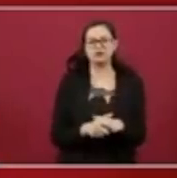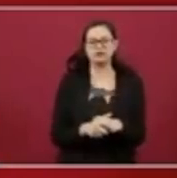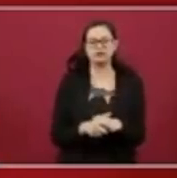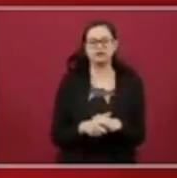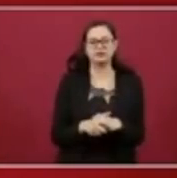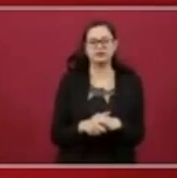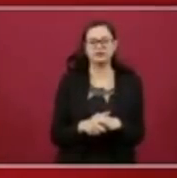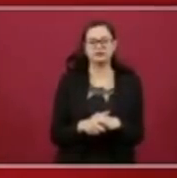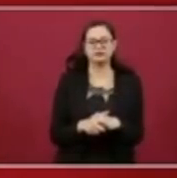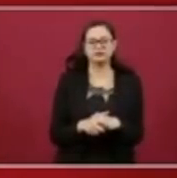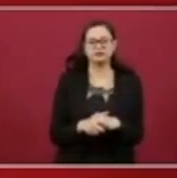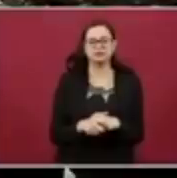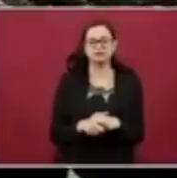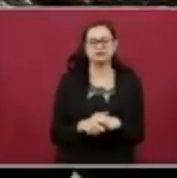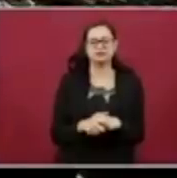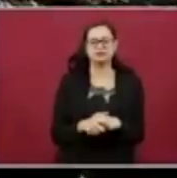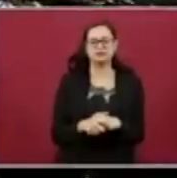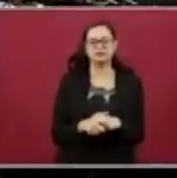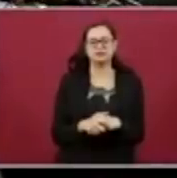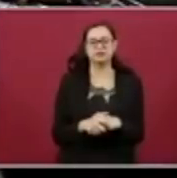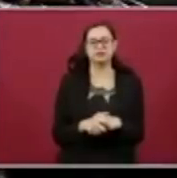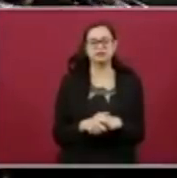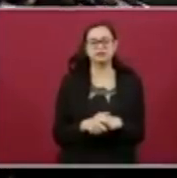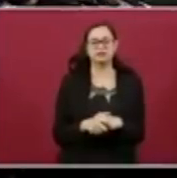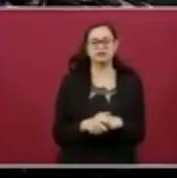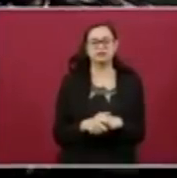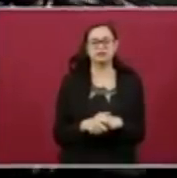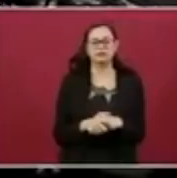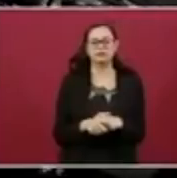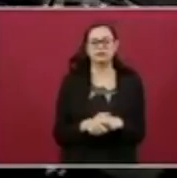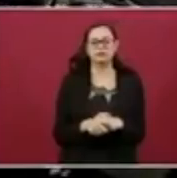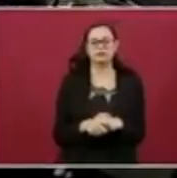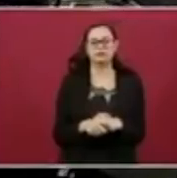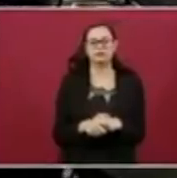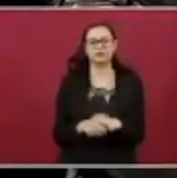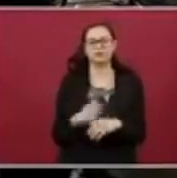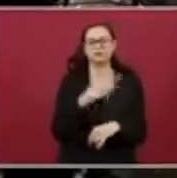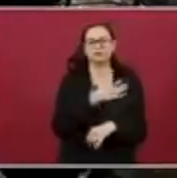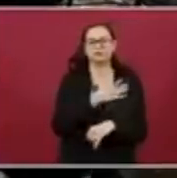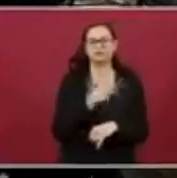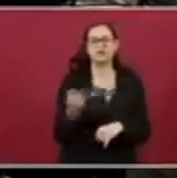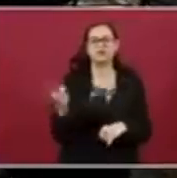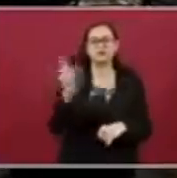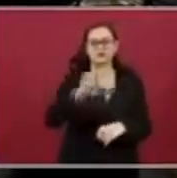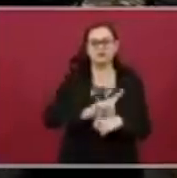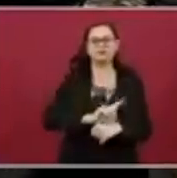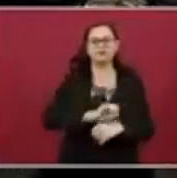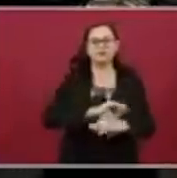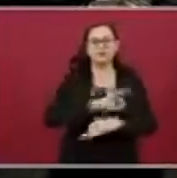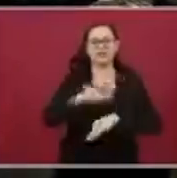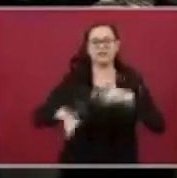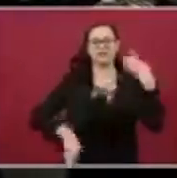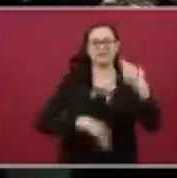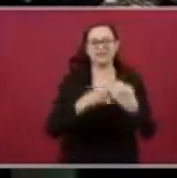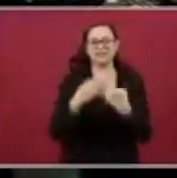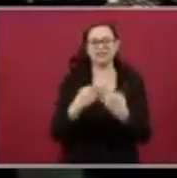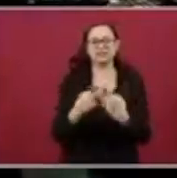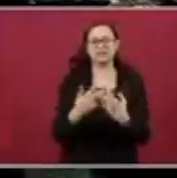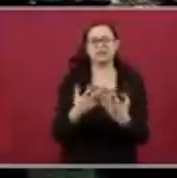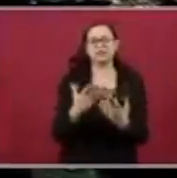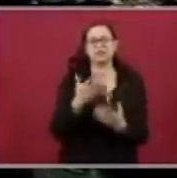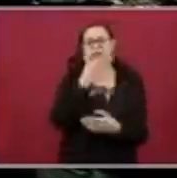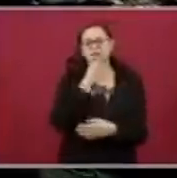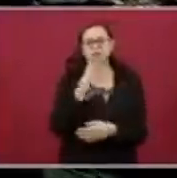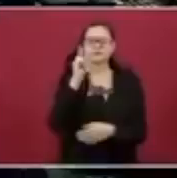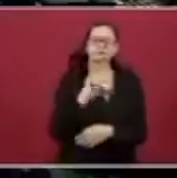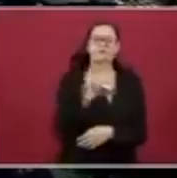terna. Gracias, señor presidente. Muy buenos días a todas, a todos ustedes. Efectivamente,